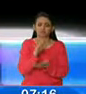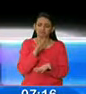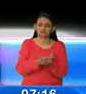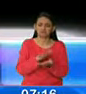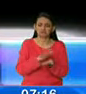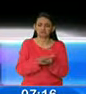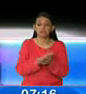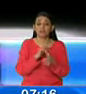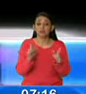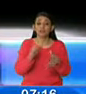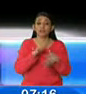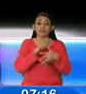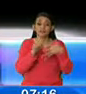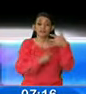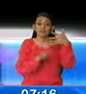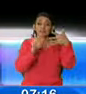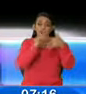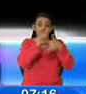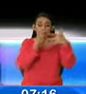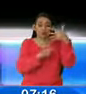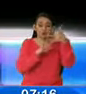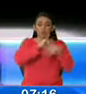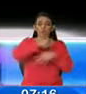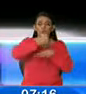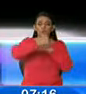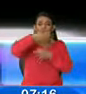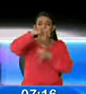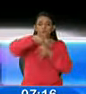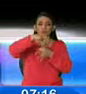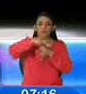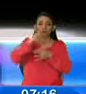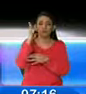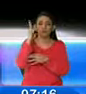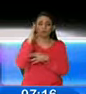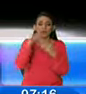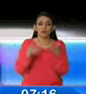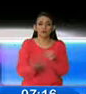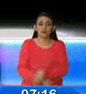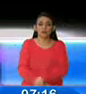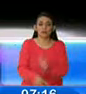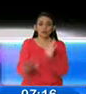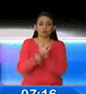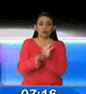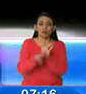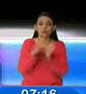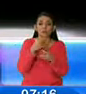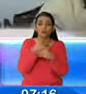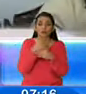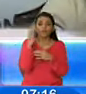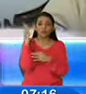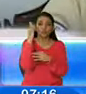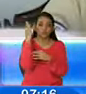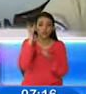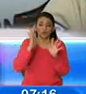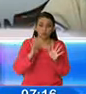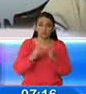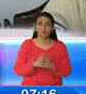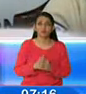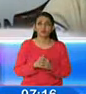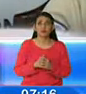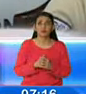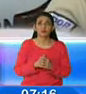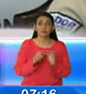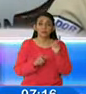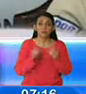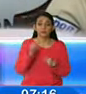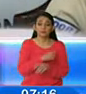novedades con 5 papeletas en 5 juntas receptoras del voto de Tulcán, Otavalo, Chone, Guaranda y Tungurahua. Cuando los ciudadanos